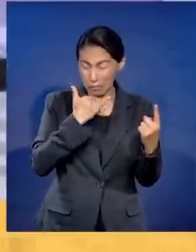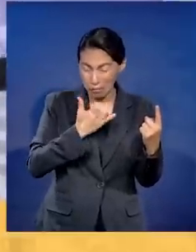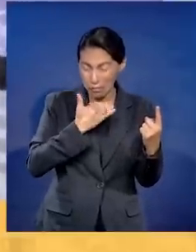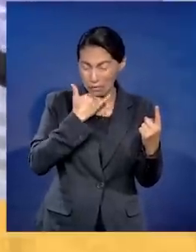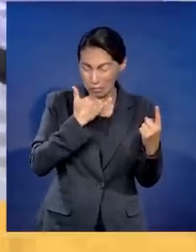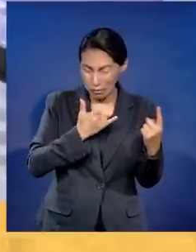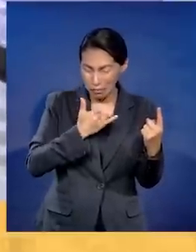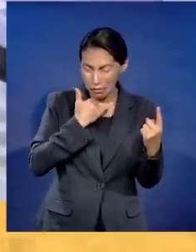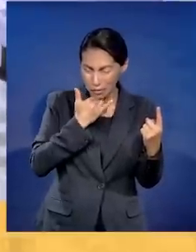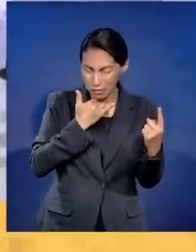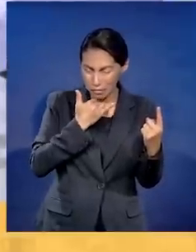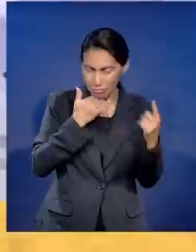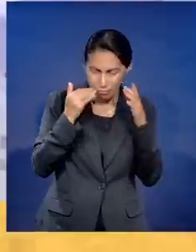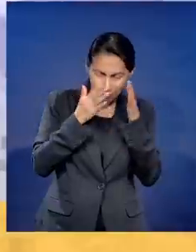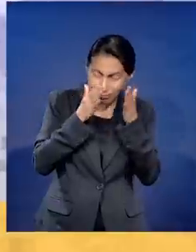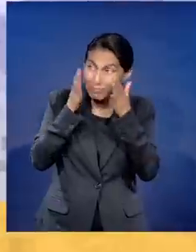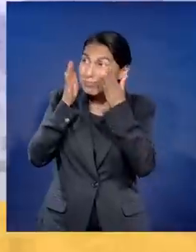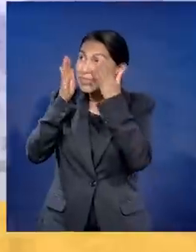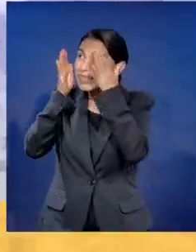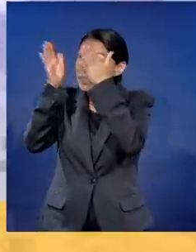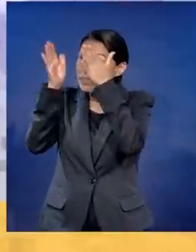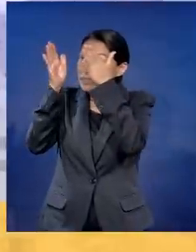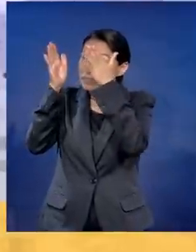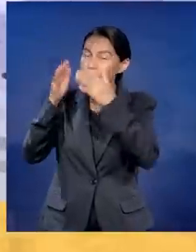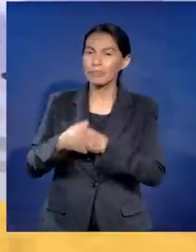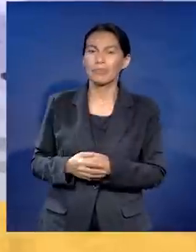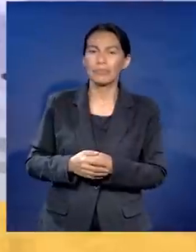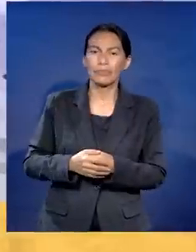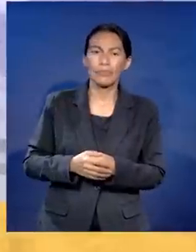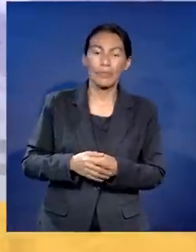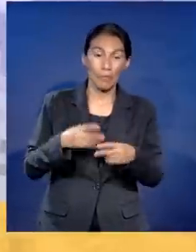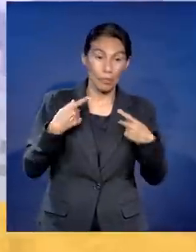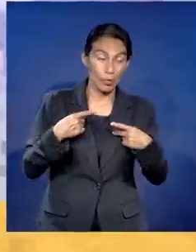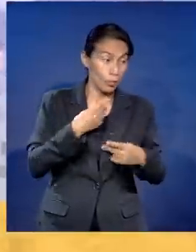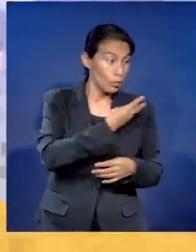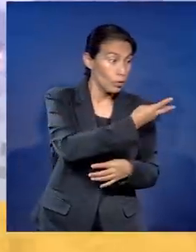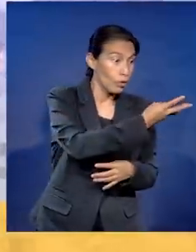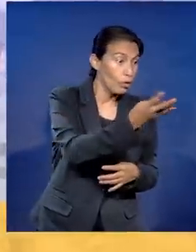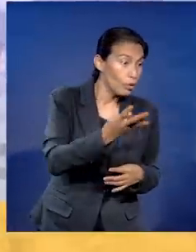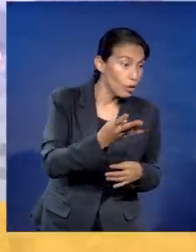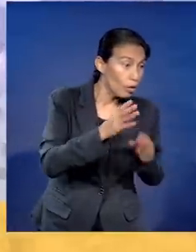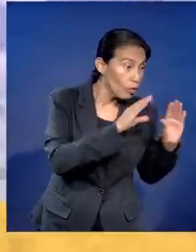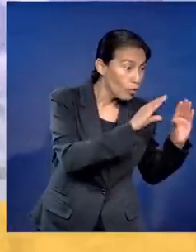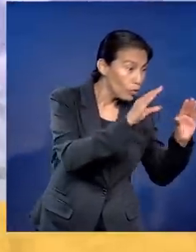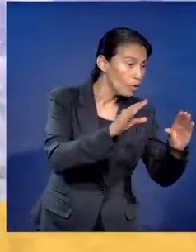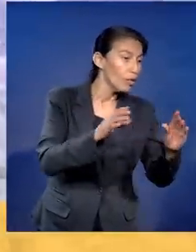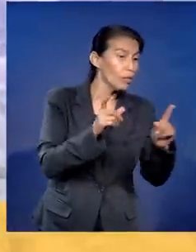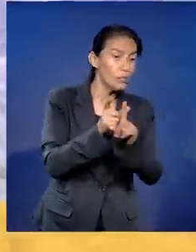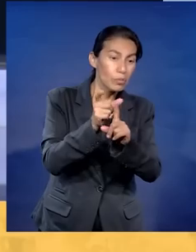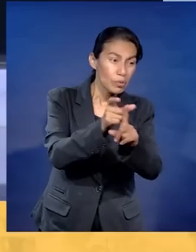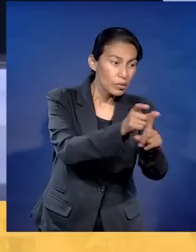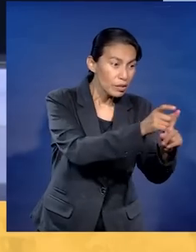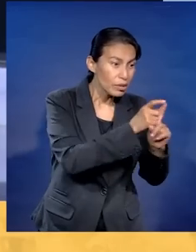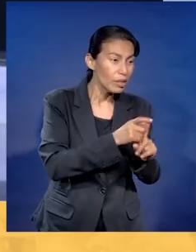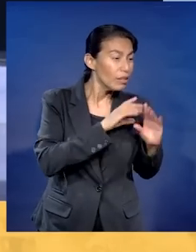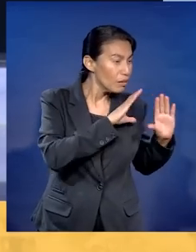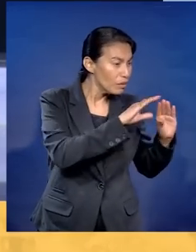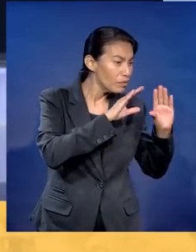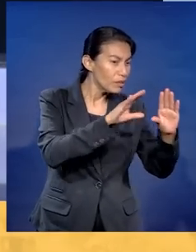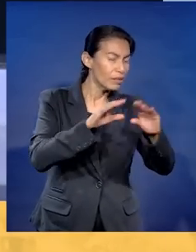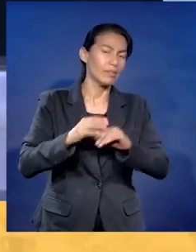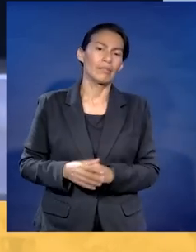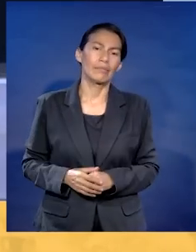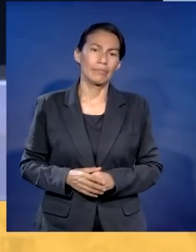sí mismo, de sus fracasos, de sus errores, de quien él es, y los está centrando en su prójimo, en los corderos.